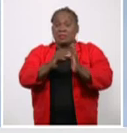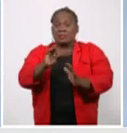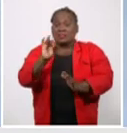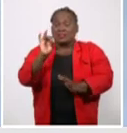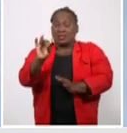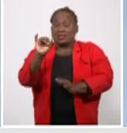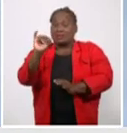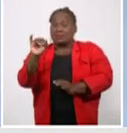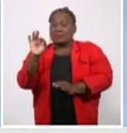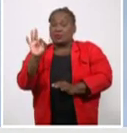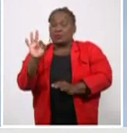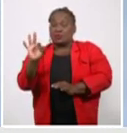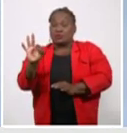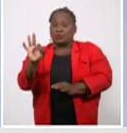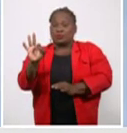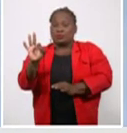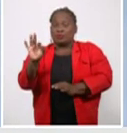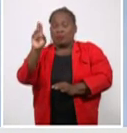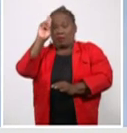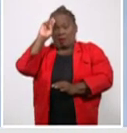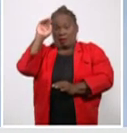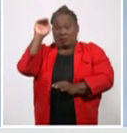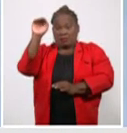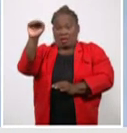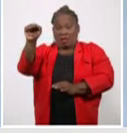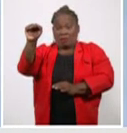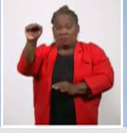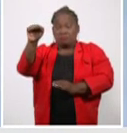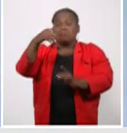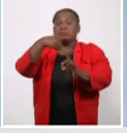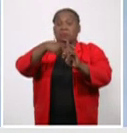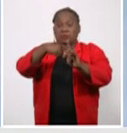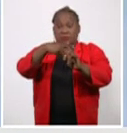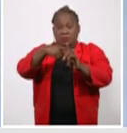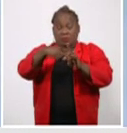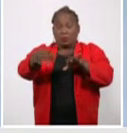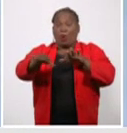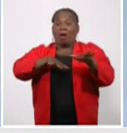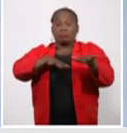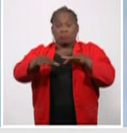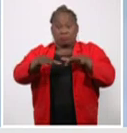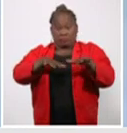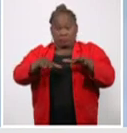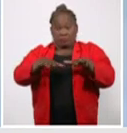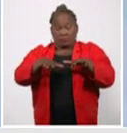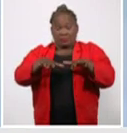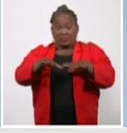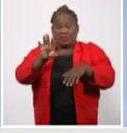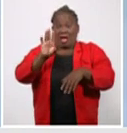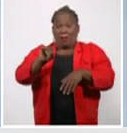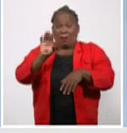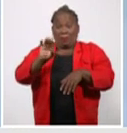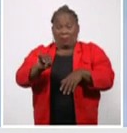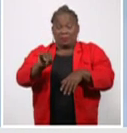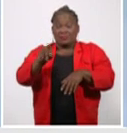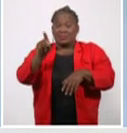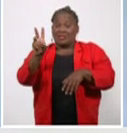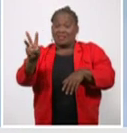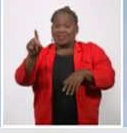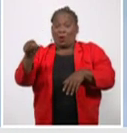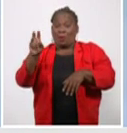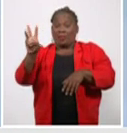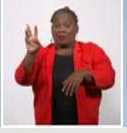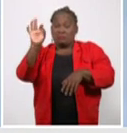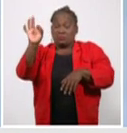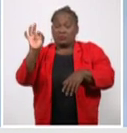4.768 ingresados positivos activos, estamos hablando del 13,3%,